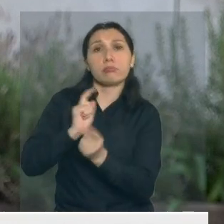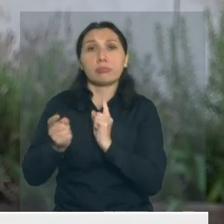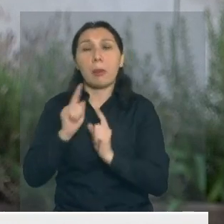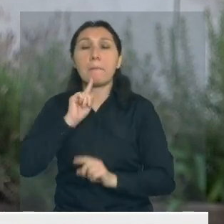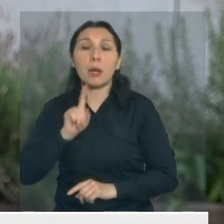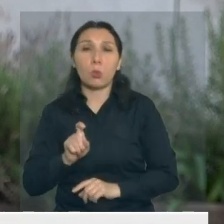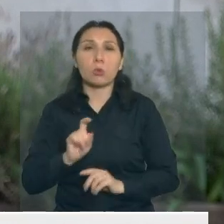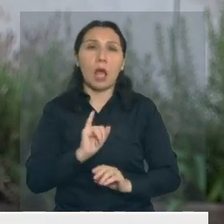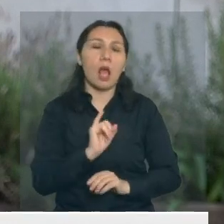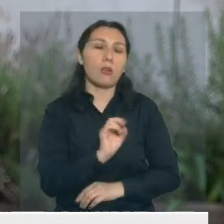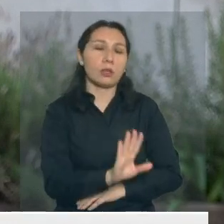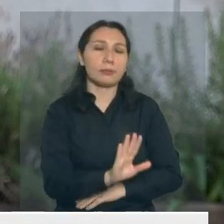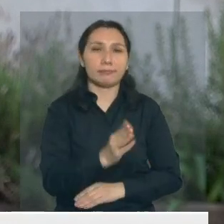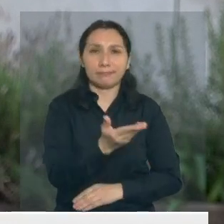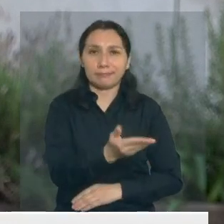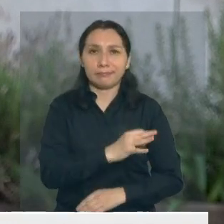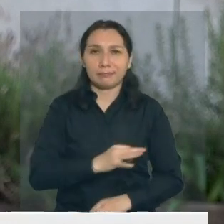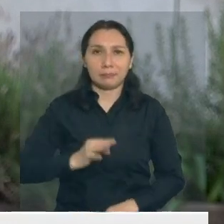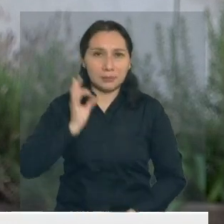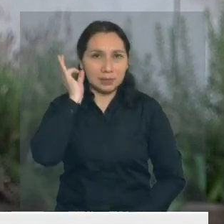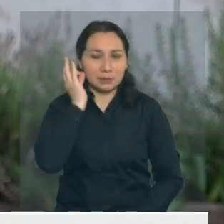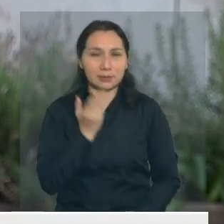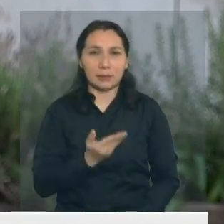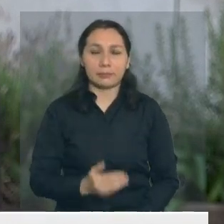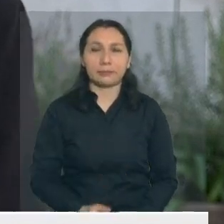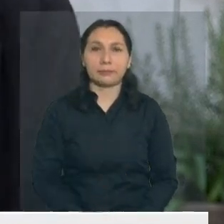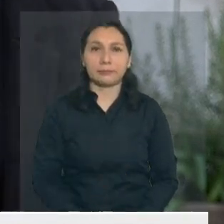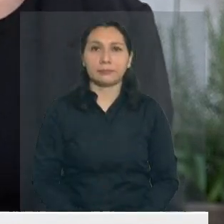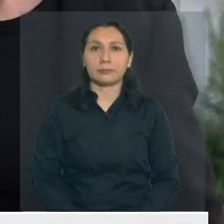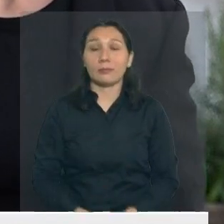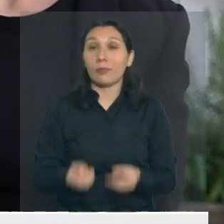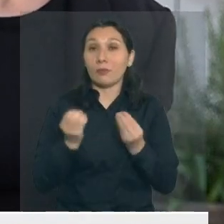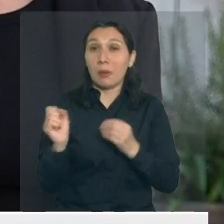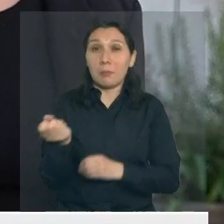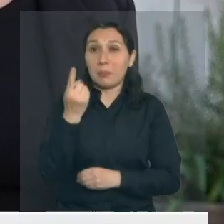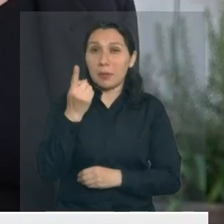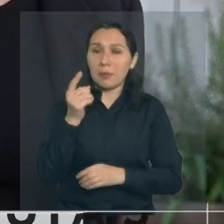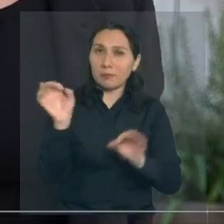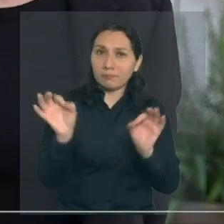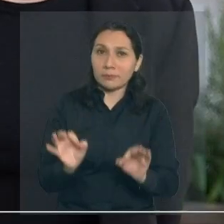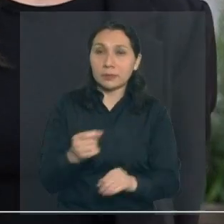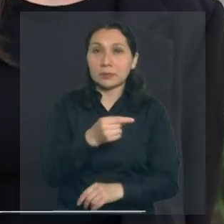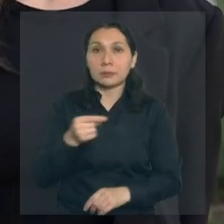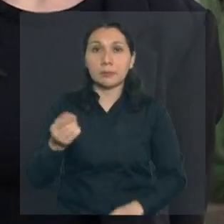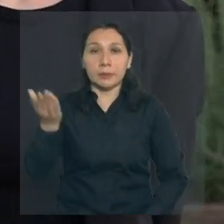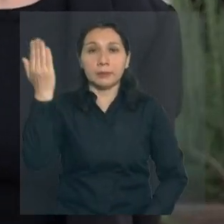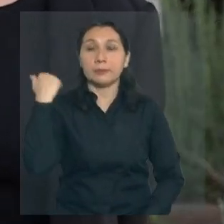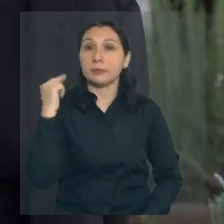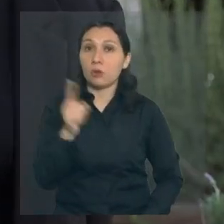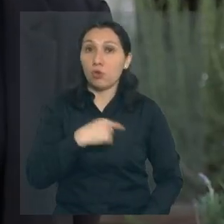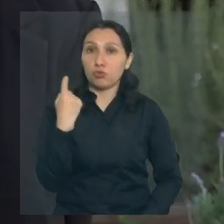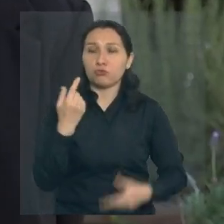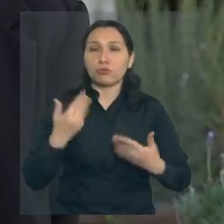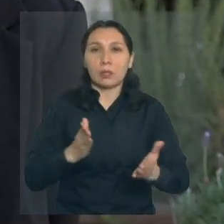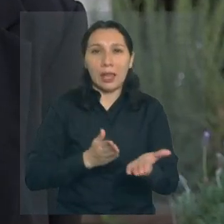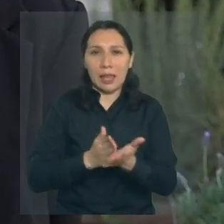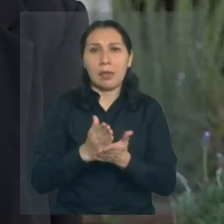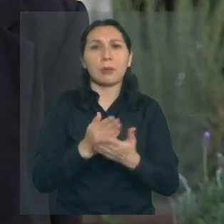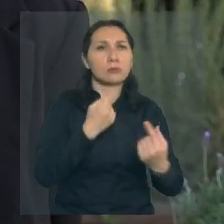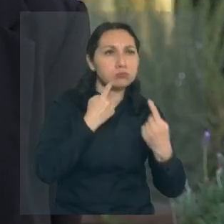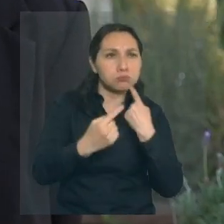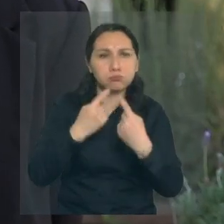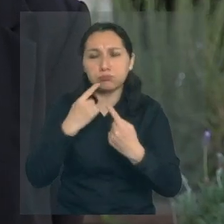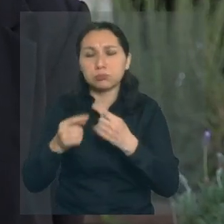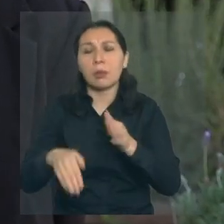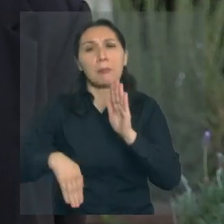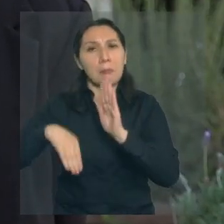Ok. Contra pregunta. Ministra. Bueno, primero hace referencia que la semana pasada nosotros ya iniciamos estos diálogos.